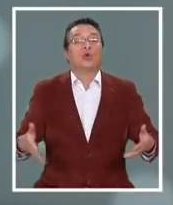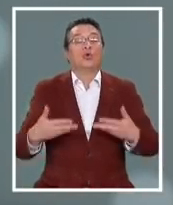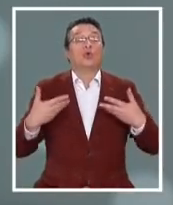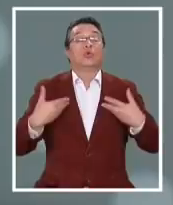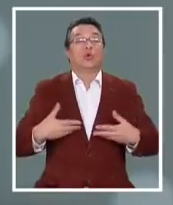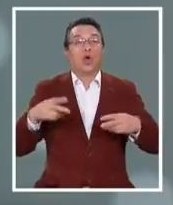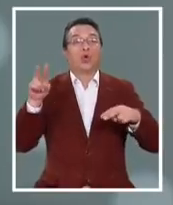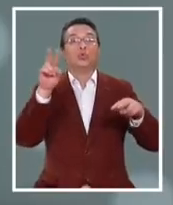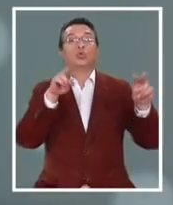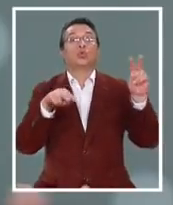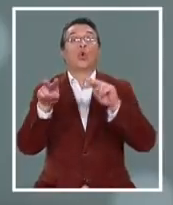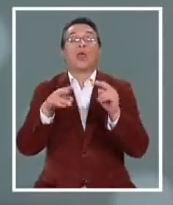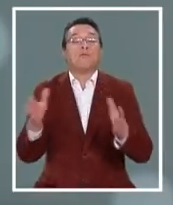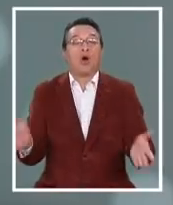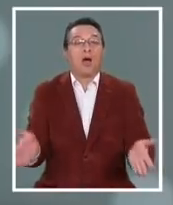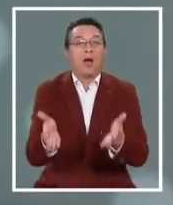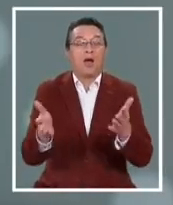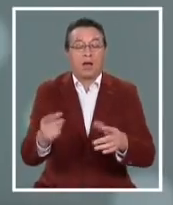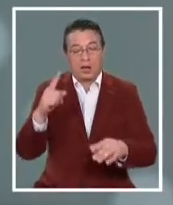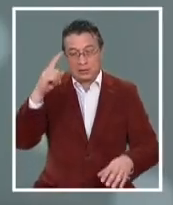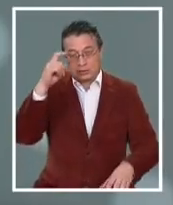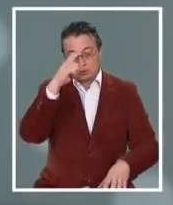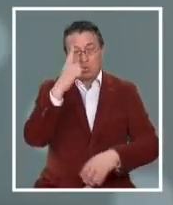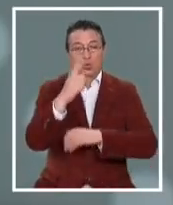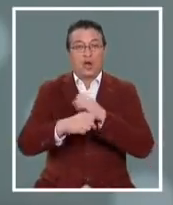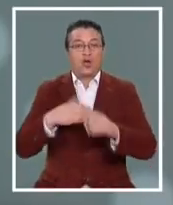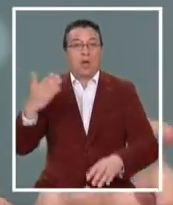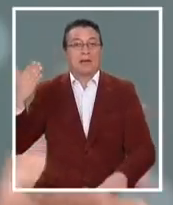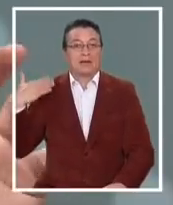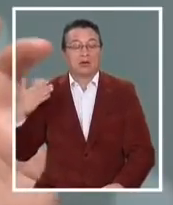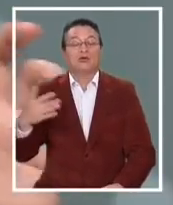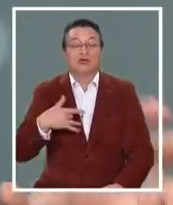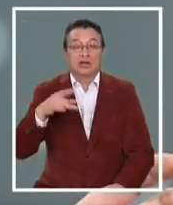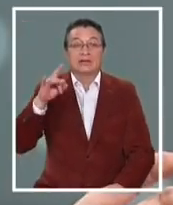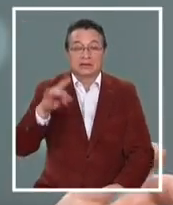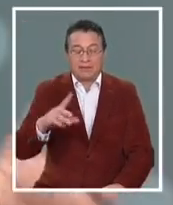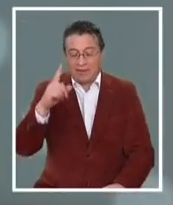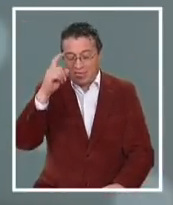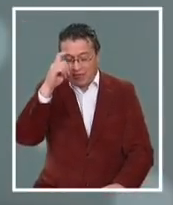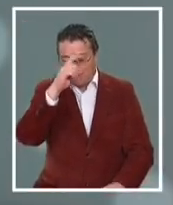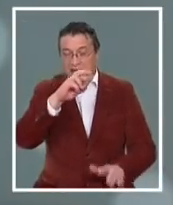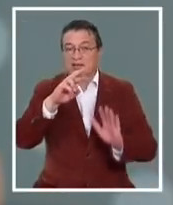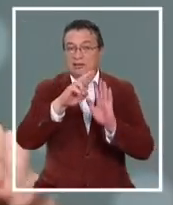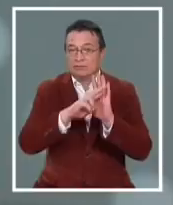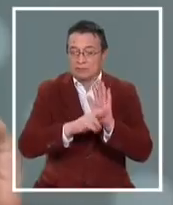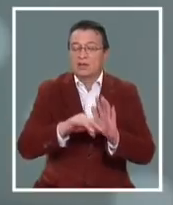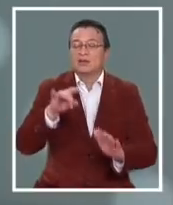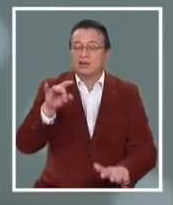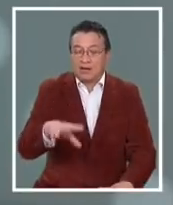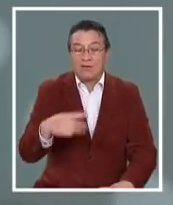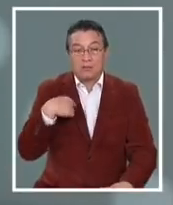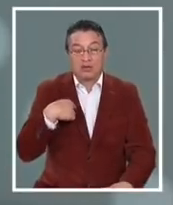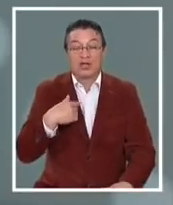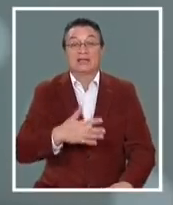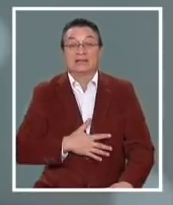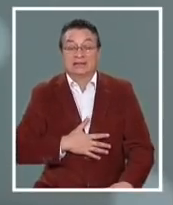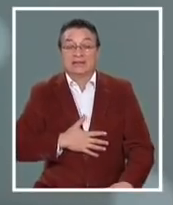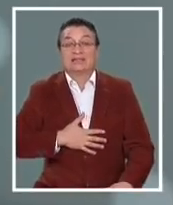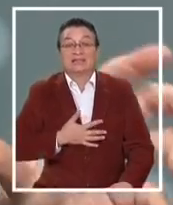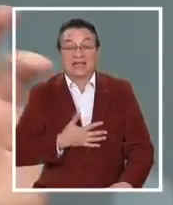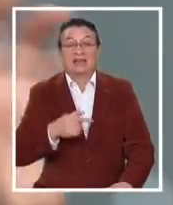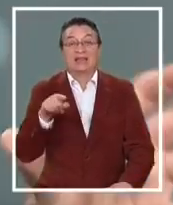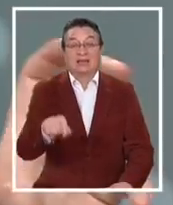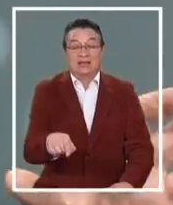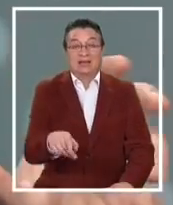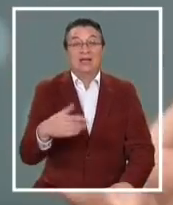al turismo, que haya estado súper complicado durante todo el año pasado. Entonces, yo sé que es difícil regular, pero siento que